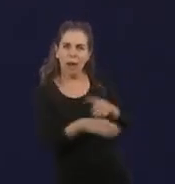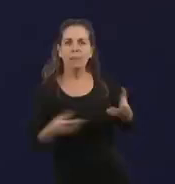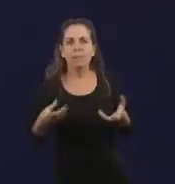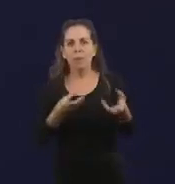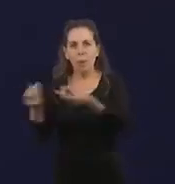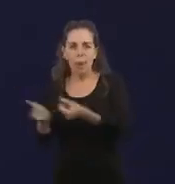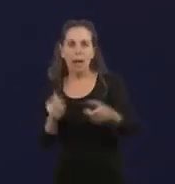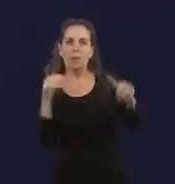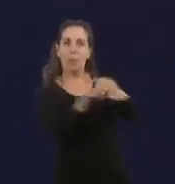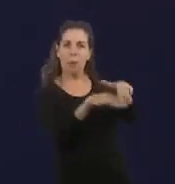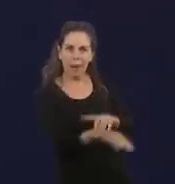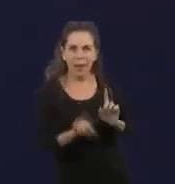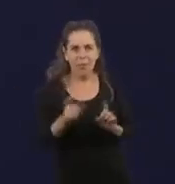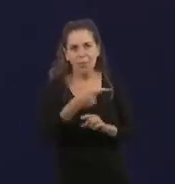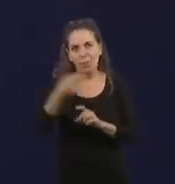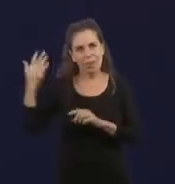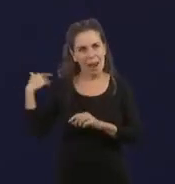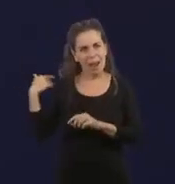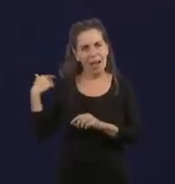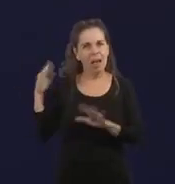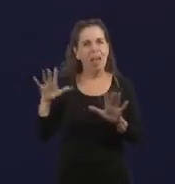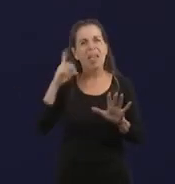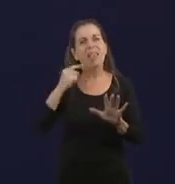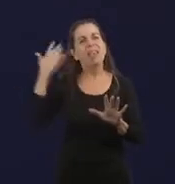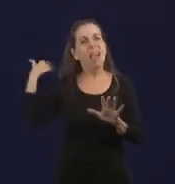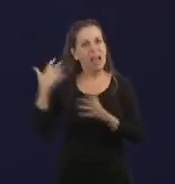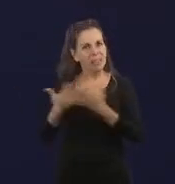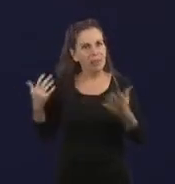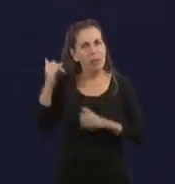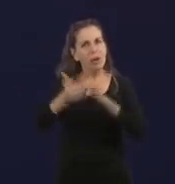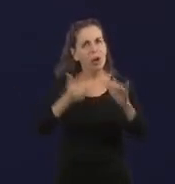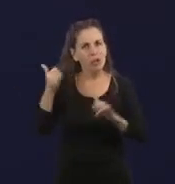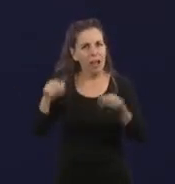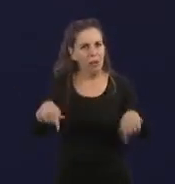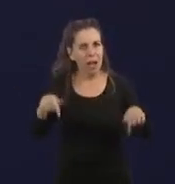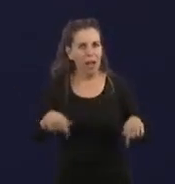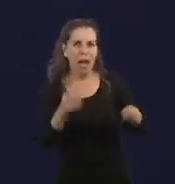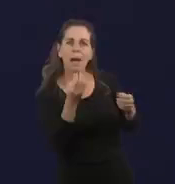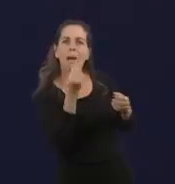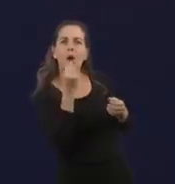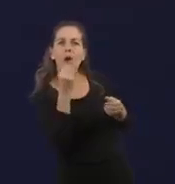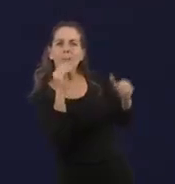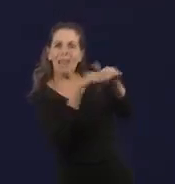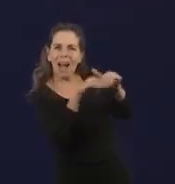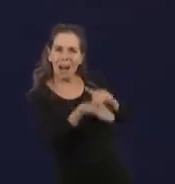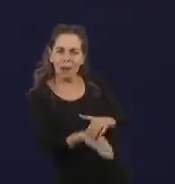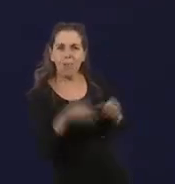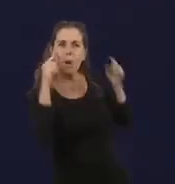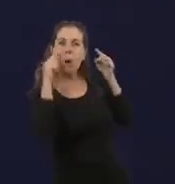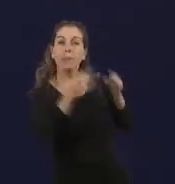semana o durante los últimos 10 días, que es que ese alimento no tenía como destino la distribución